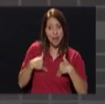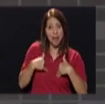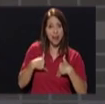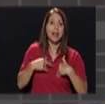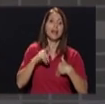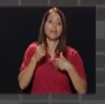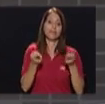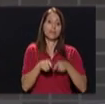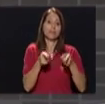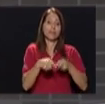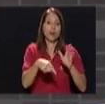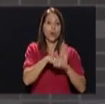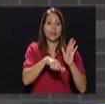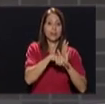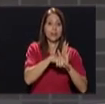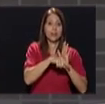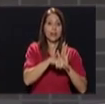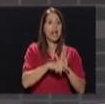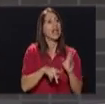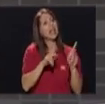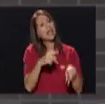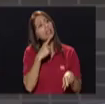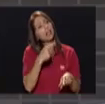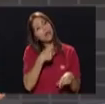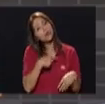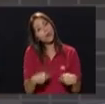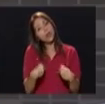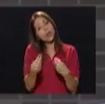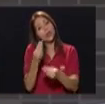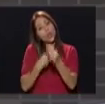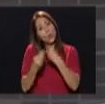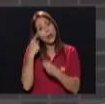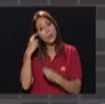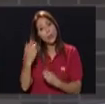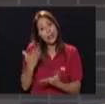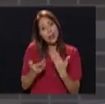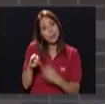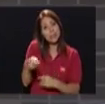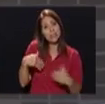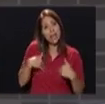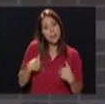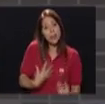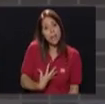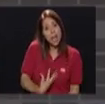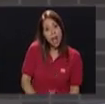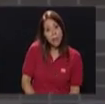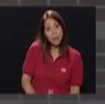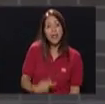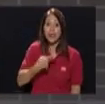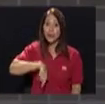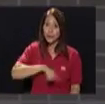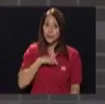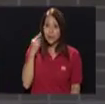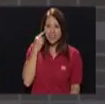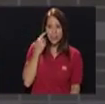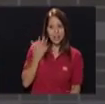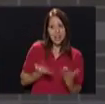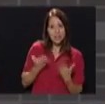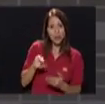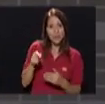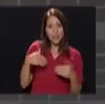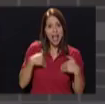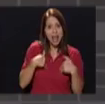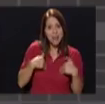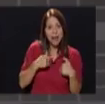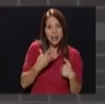en que eso va a traer consecuencias negativas. Es muy común cuando uno habla con la gente que la gente le diga que les da de comer porque es que el animal seguramente tiene hambre. O sea, nosotros